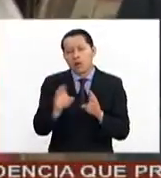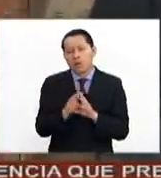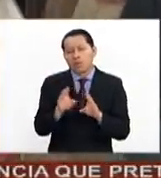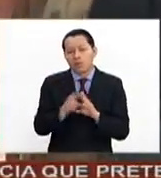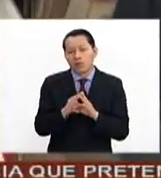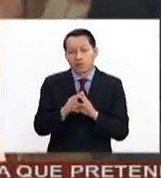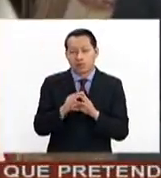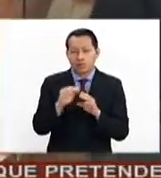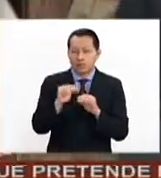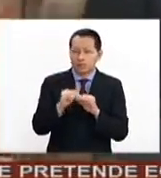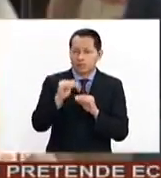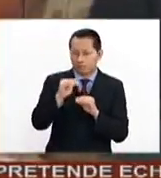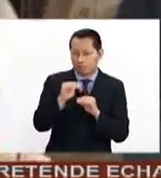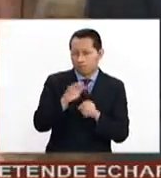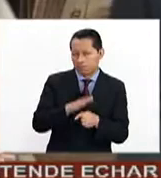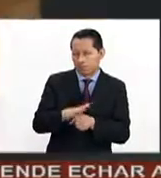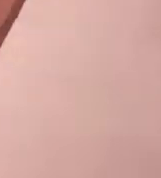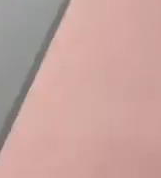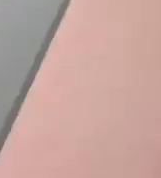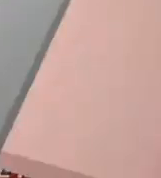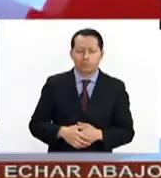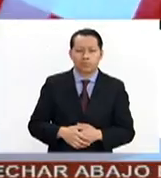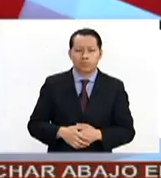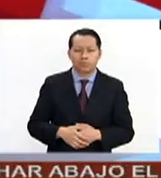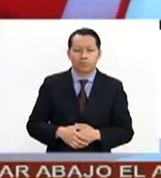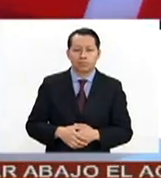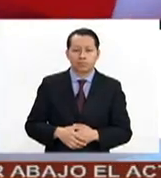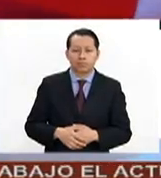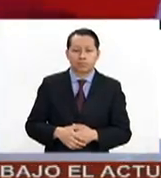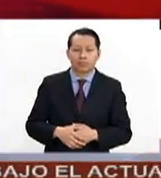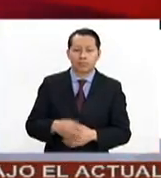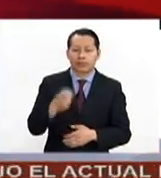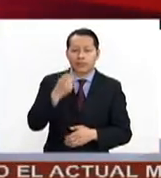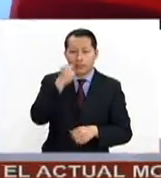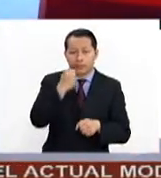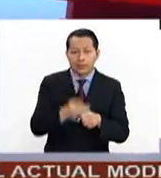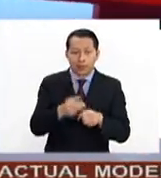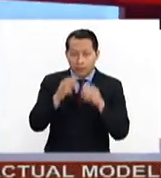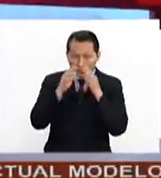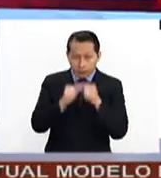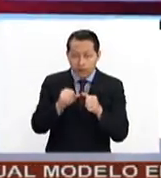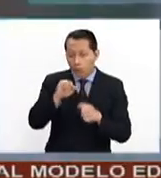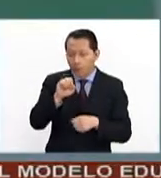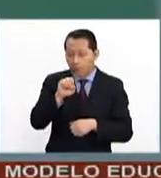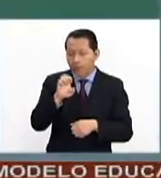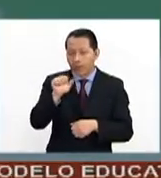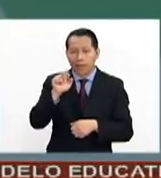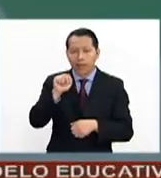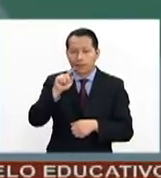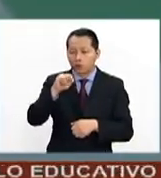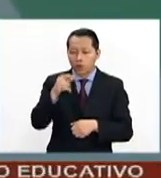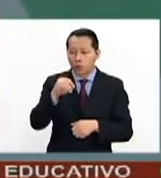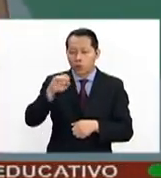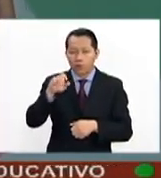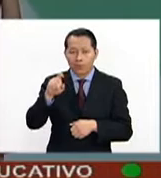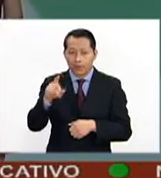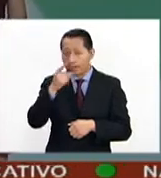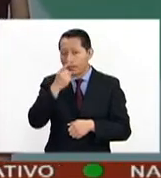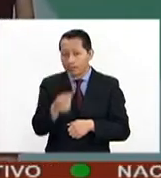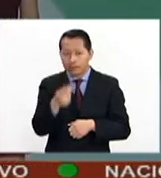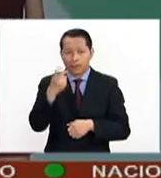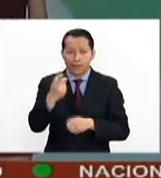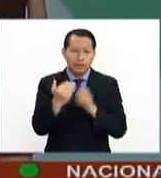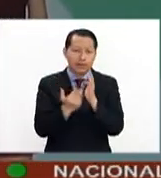fue más moderada. Al respecto, el secretario de Hacienda, José Antonio Meade, aseguró que este aumento a la tasa de